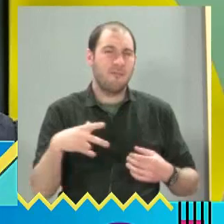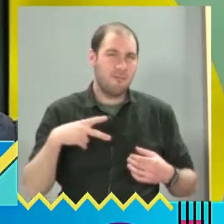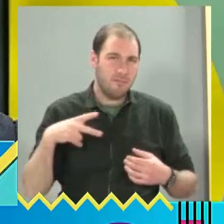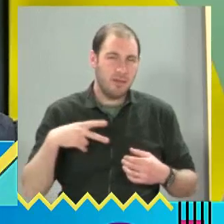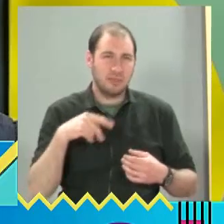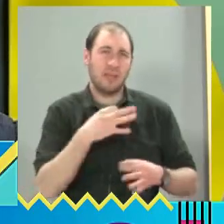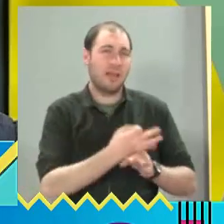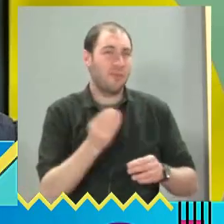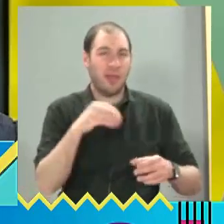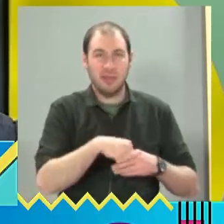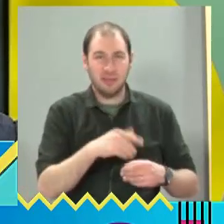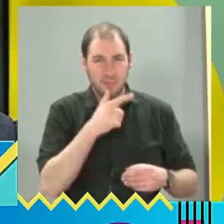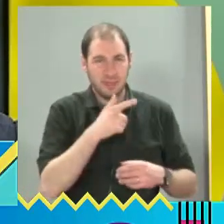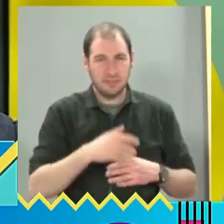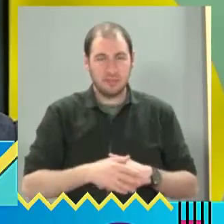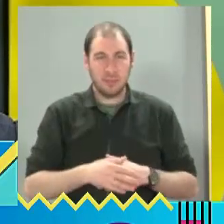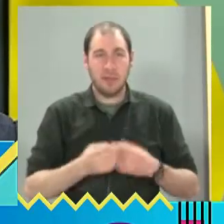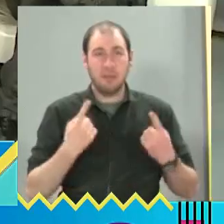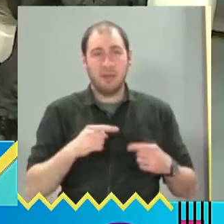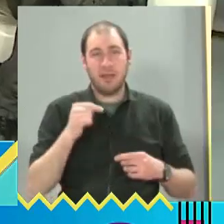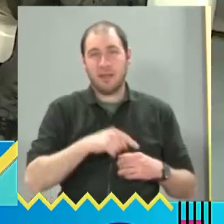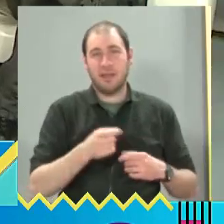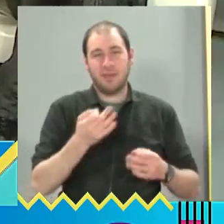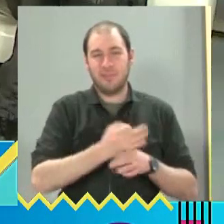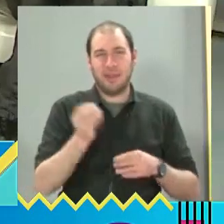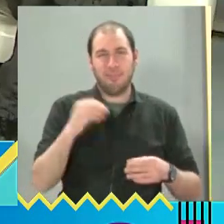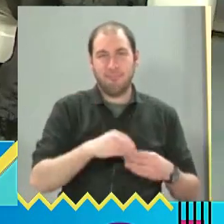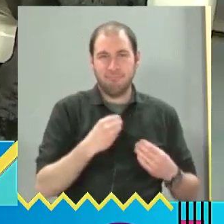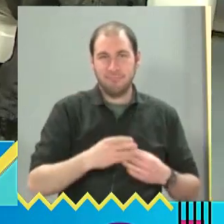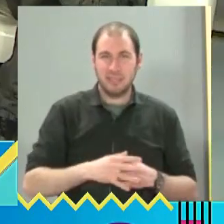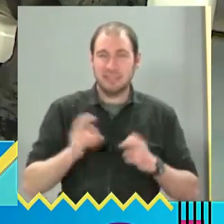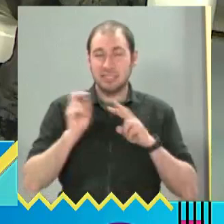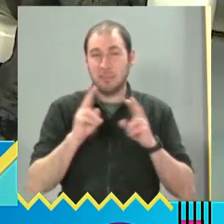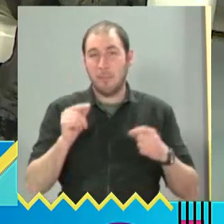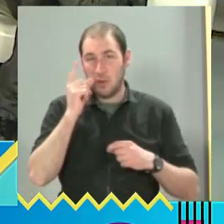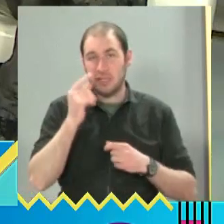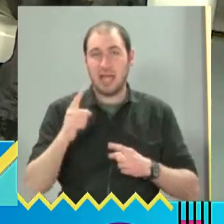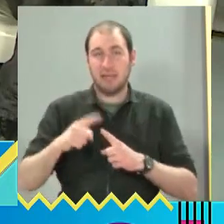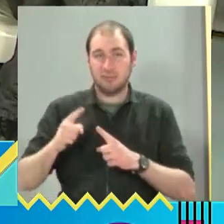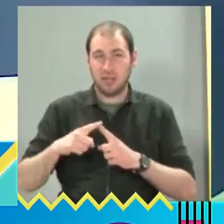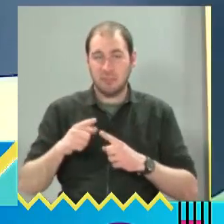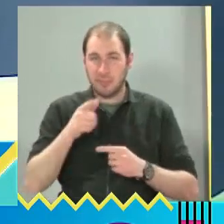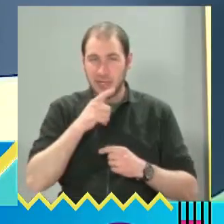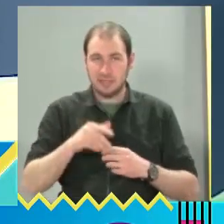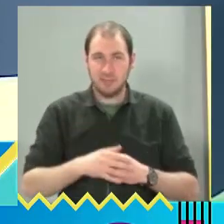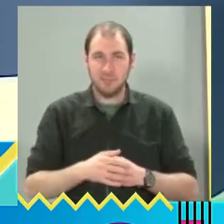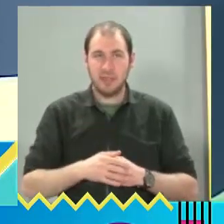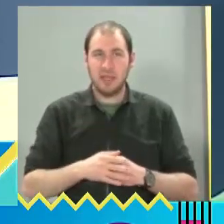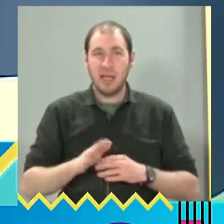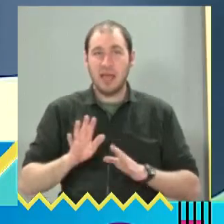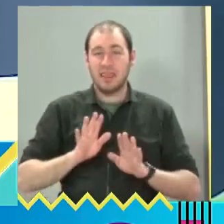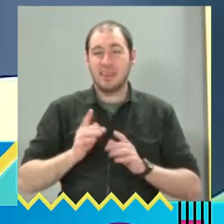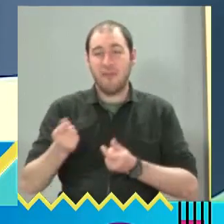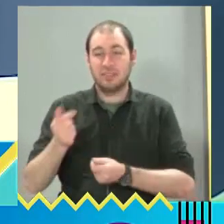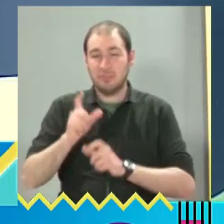estar en las escuelas, creo yo, pero de aquí a que llegue a las escuelas. A nivel política institucional, yo creo que por medio de una defensa del